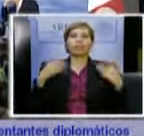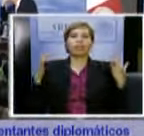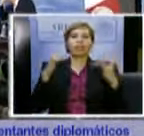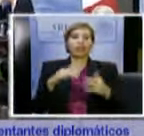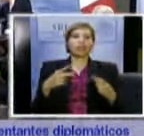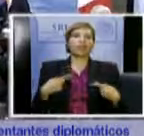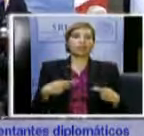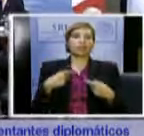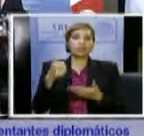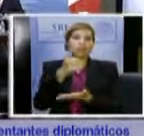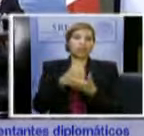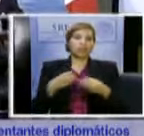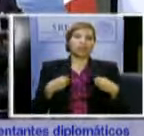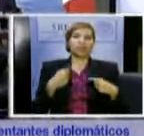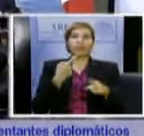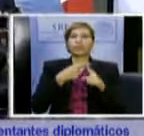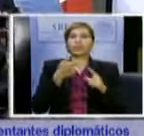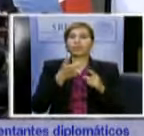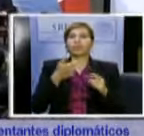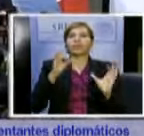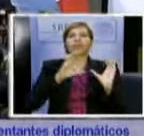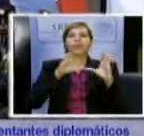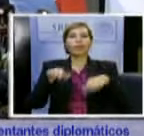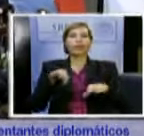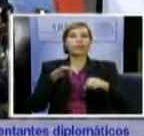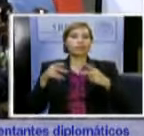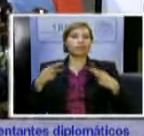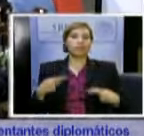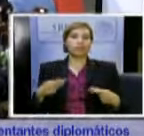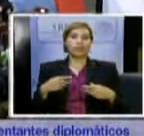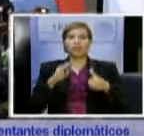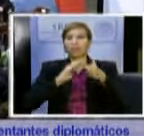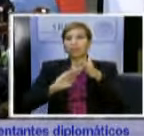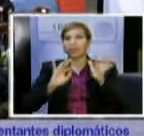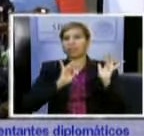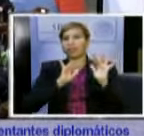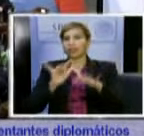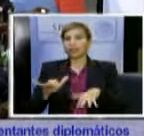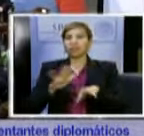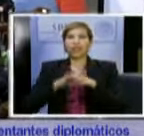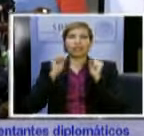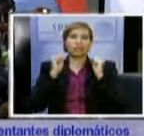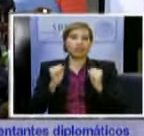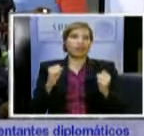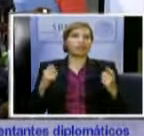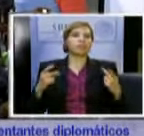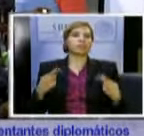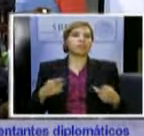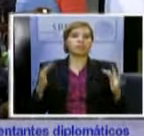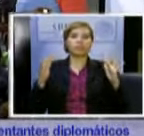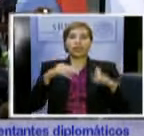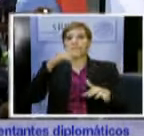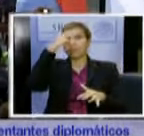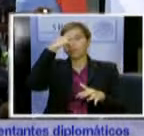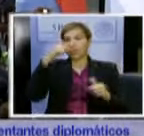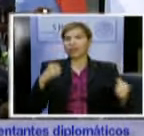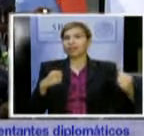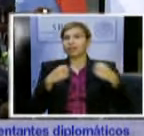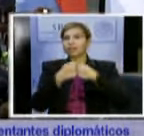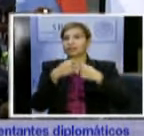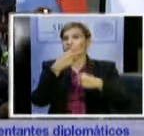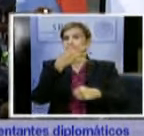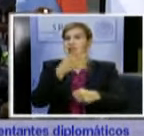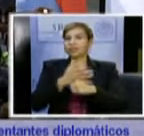la necesidad de mano de obra y empieza en ese sentido una migración ya más masiva de México hacia